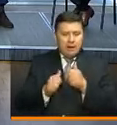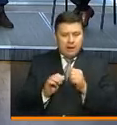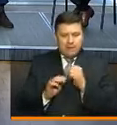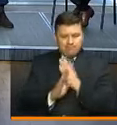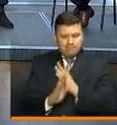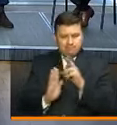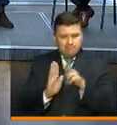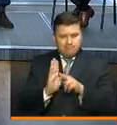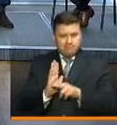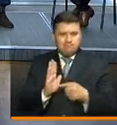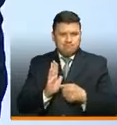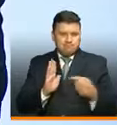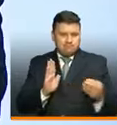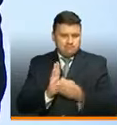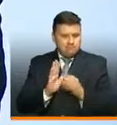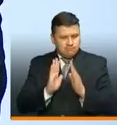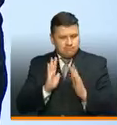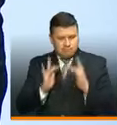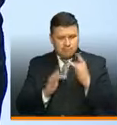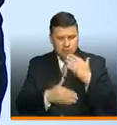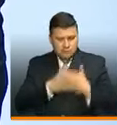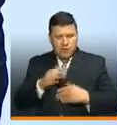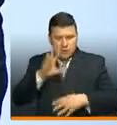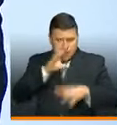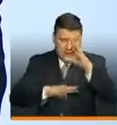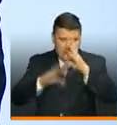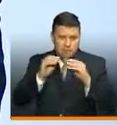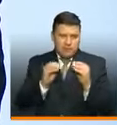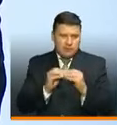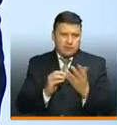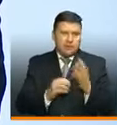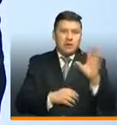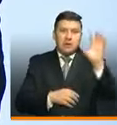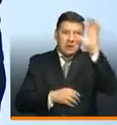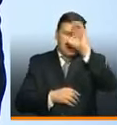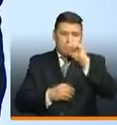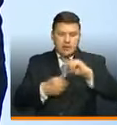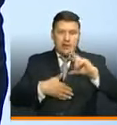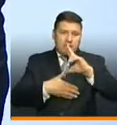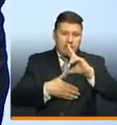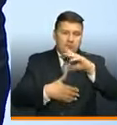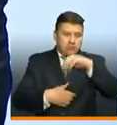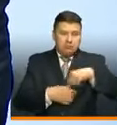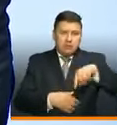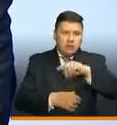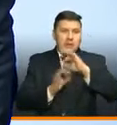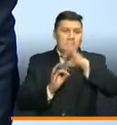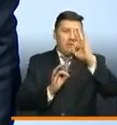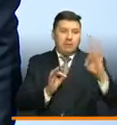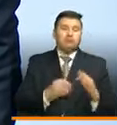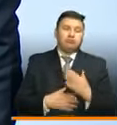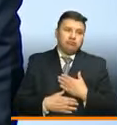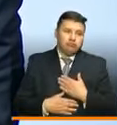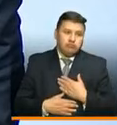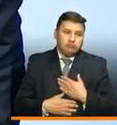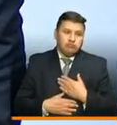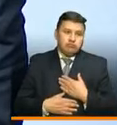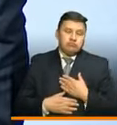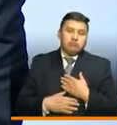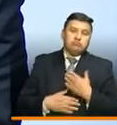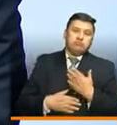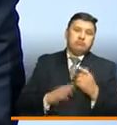prácticas en este proceso de aprendizaje en muchas naciones latinoamericanas y en la región. Yo creo que este